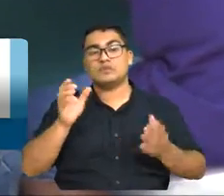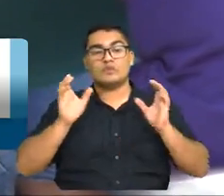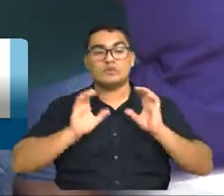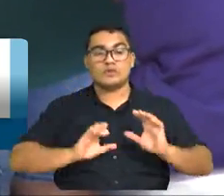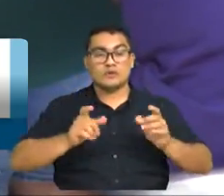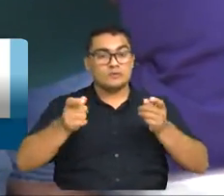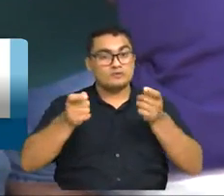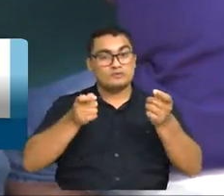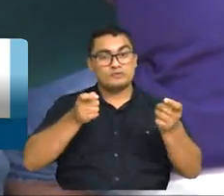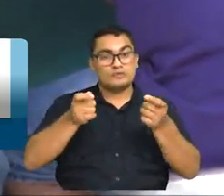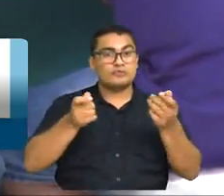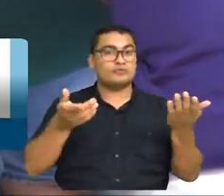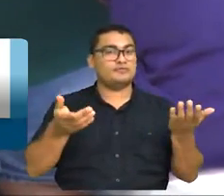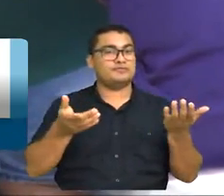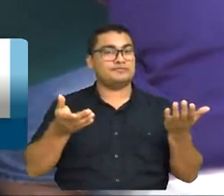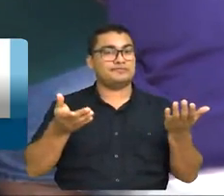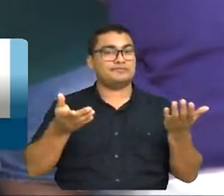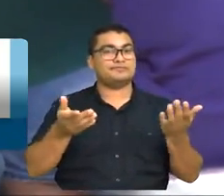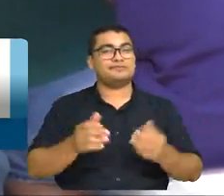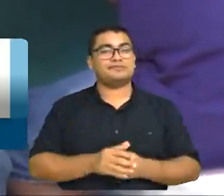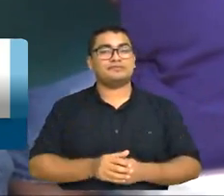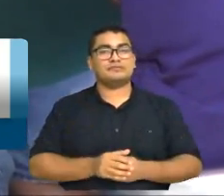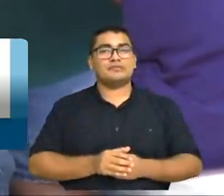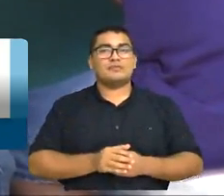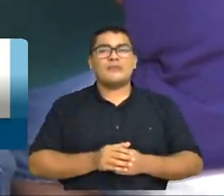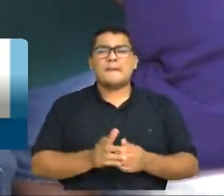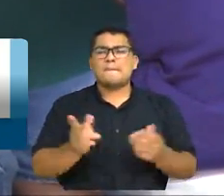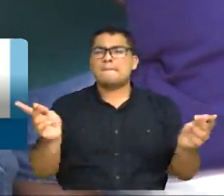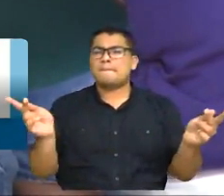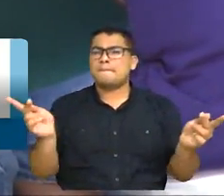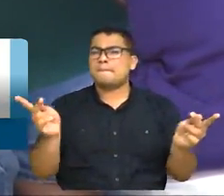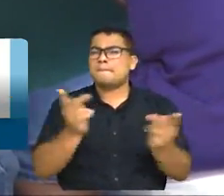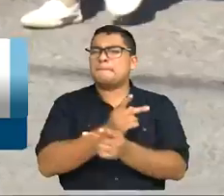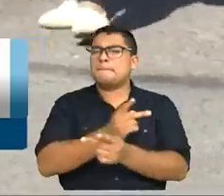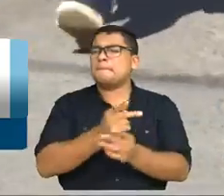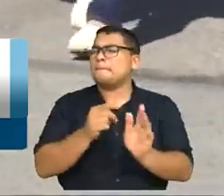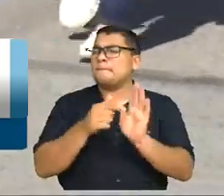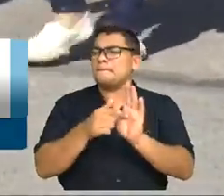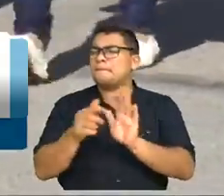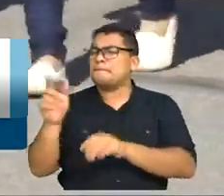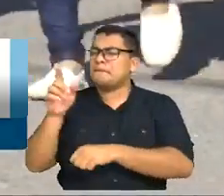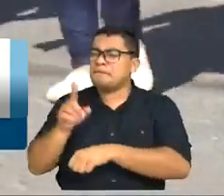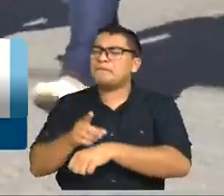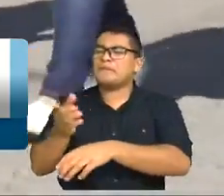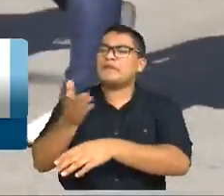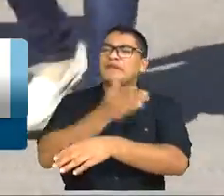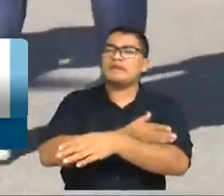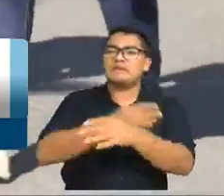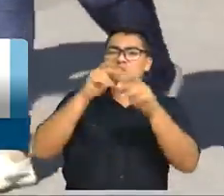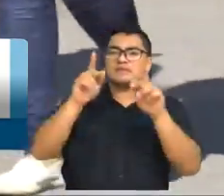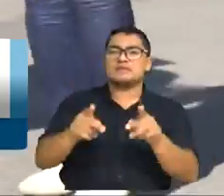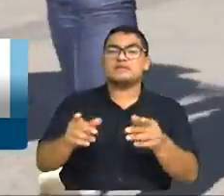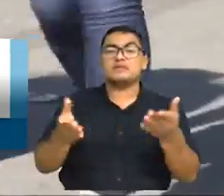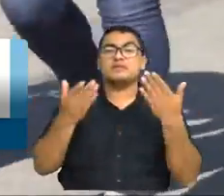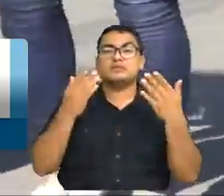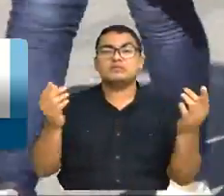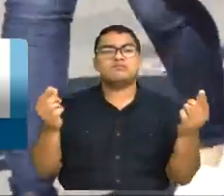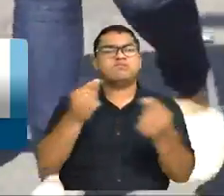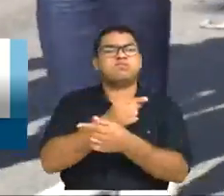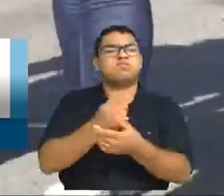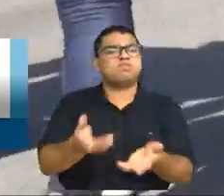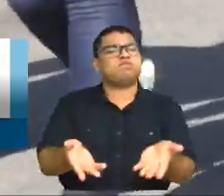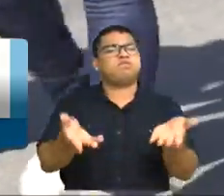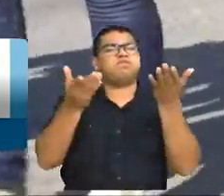corporal. En el caso extremo, usted ha atendido, doctor, personas con golpe de calor que llegan con